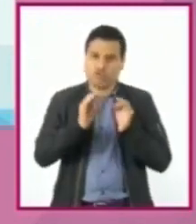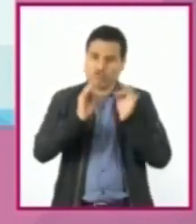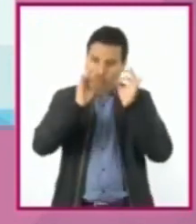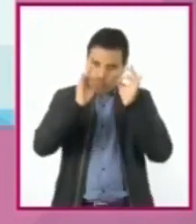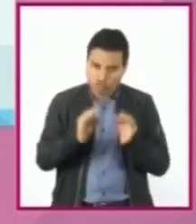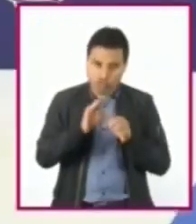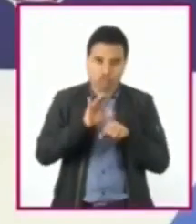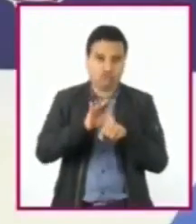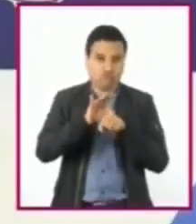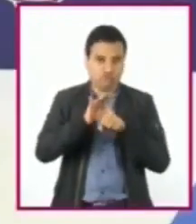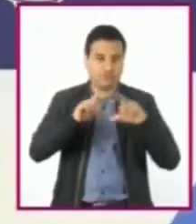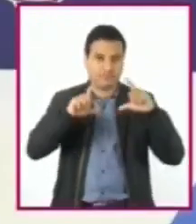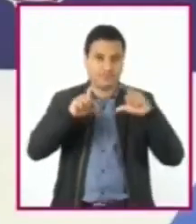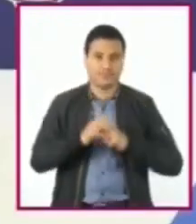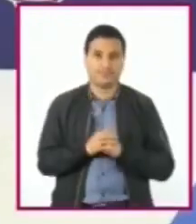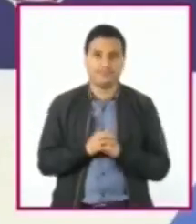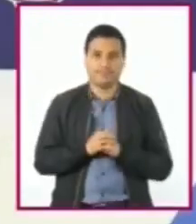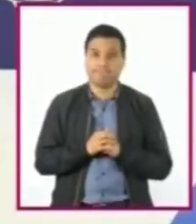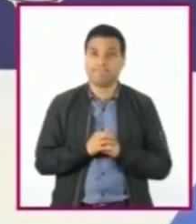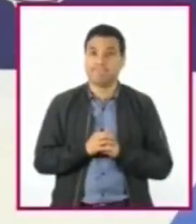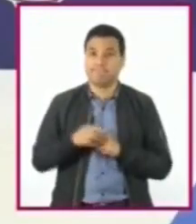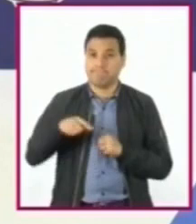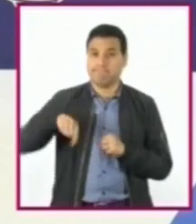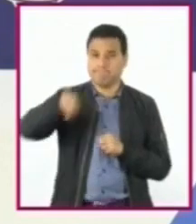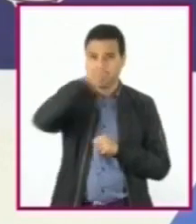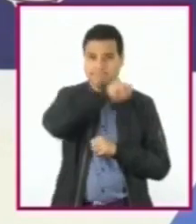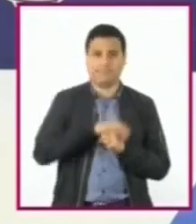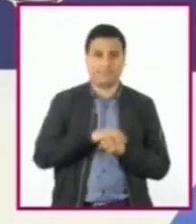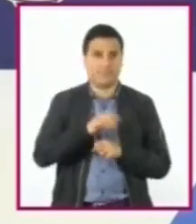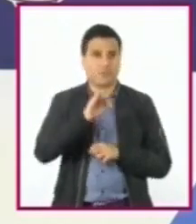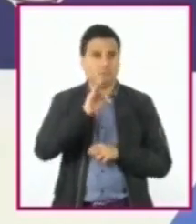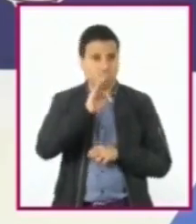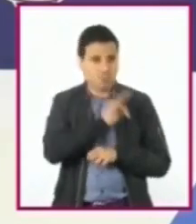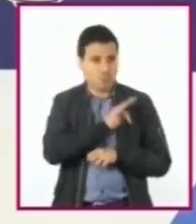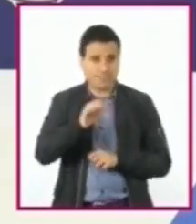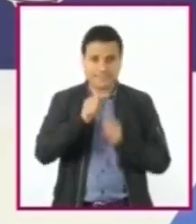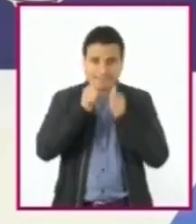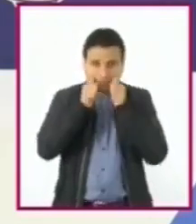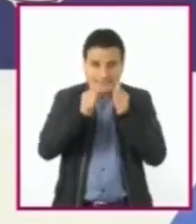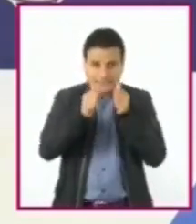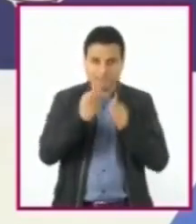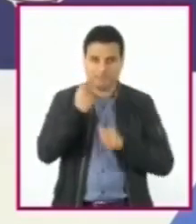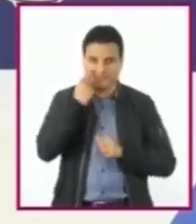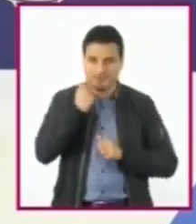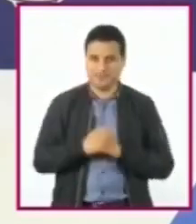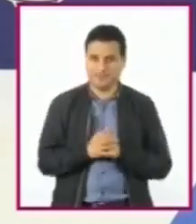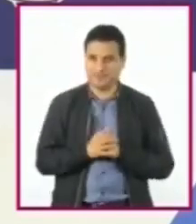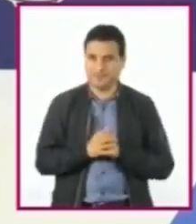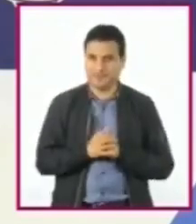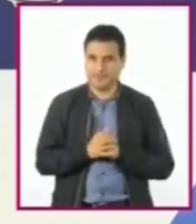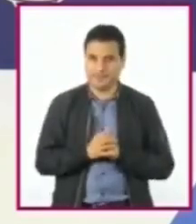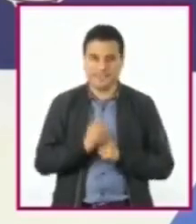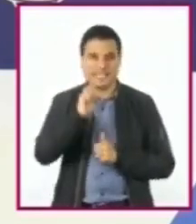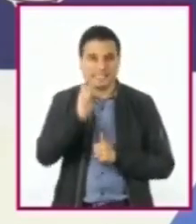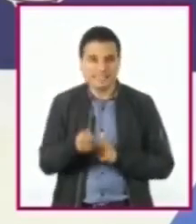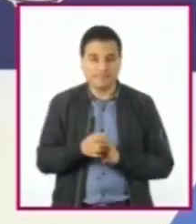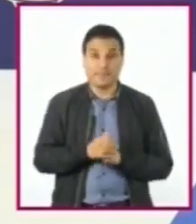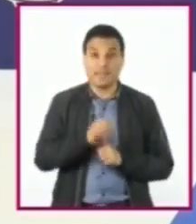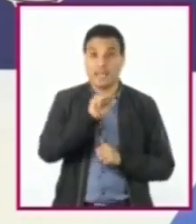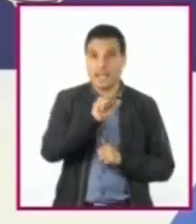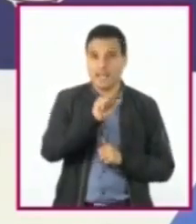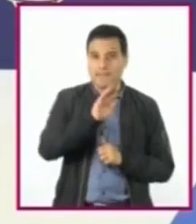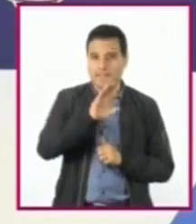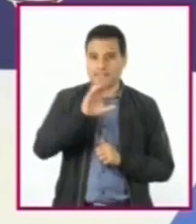real. Les invitamos a poner atención a la siguiente sección, el ABC Geográfico